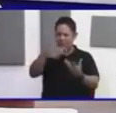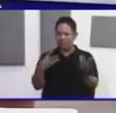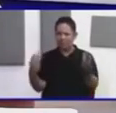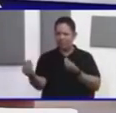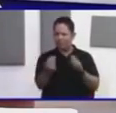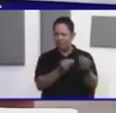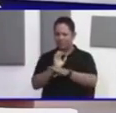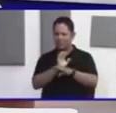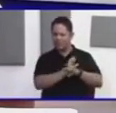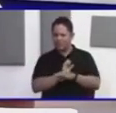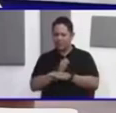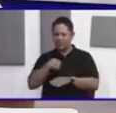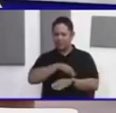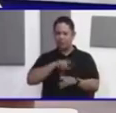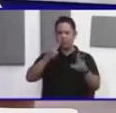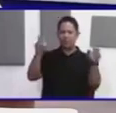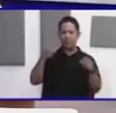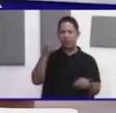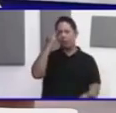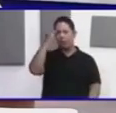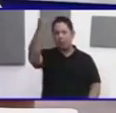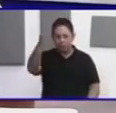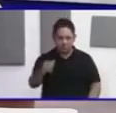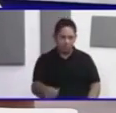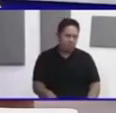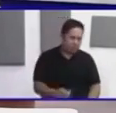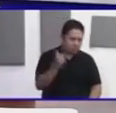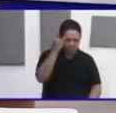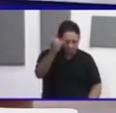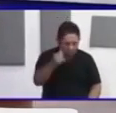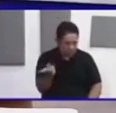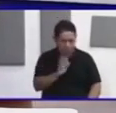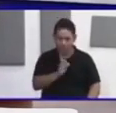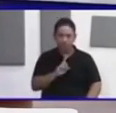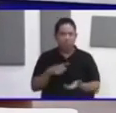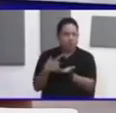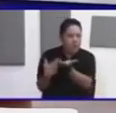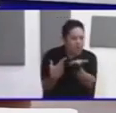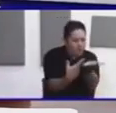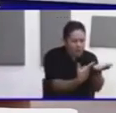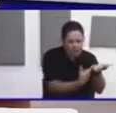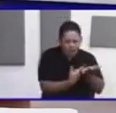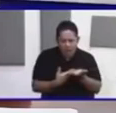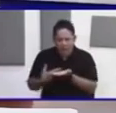son temas de capricho ni del coronel ni del gobernador, sino que son normas que son